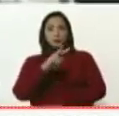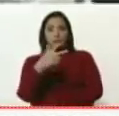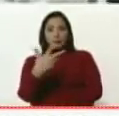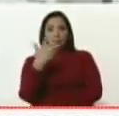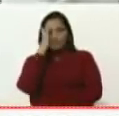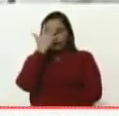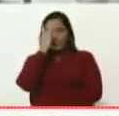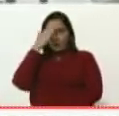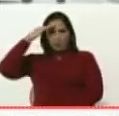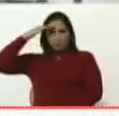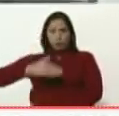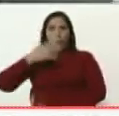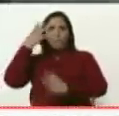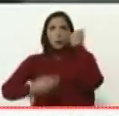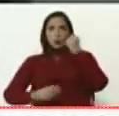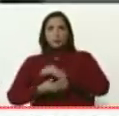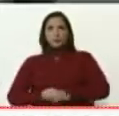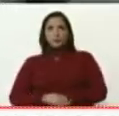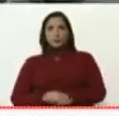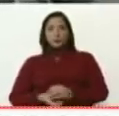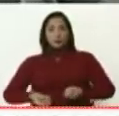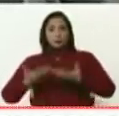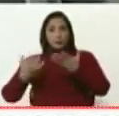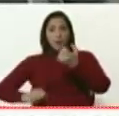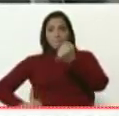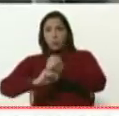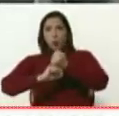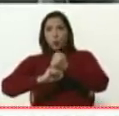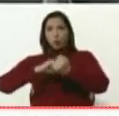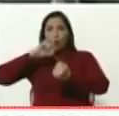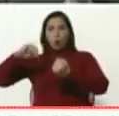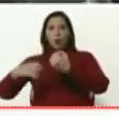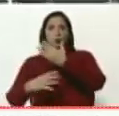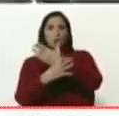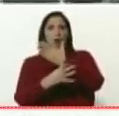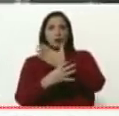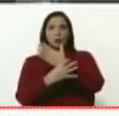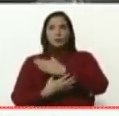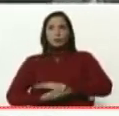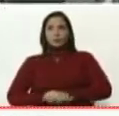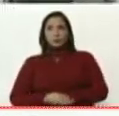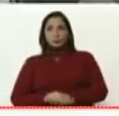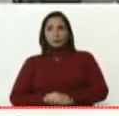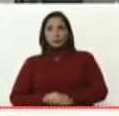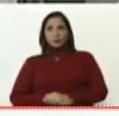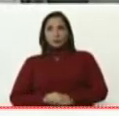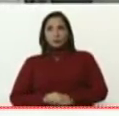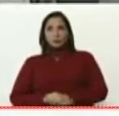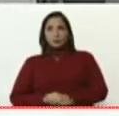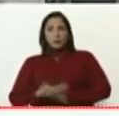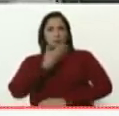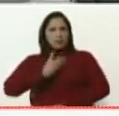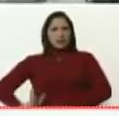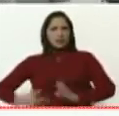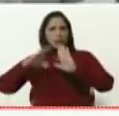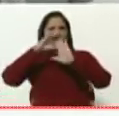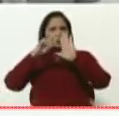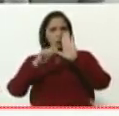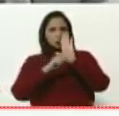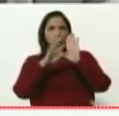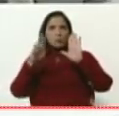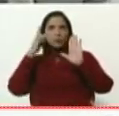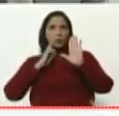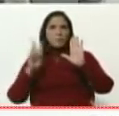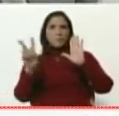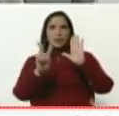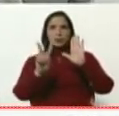febrero, el militar desertor brindó su apoyo al autoproclamado Juan Guaidó. Presidente Constitucional de la República Bolivariana